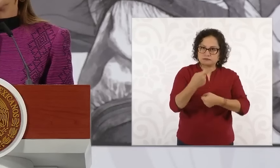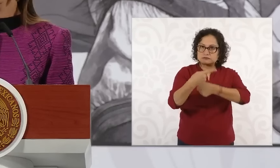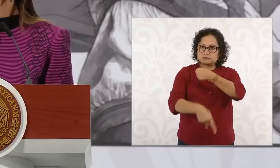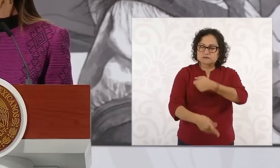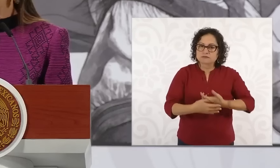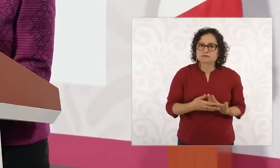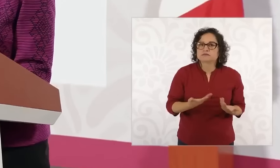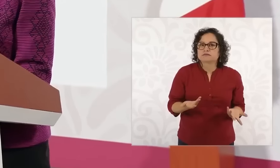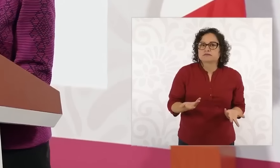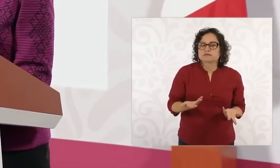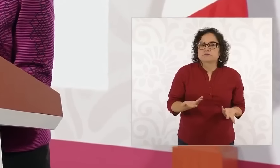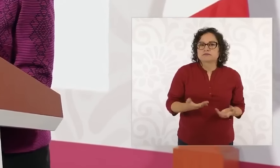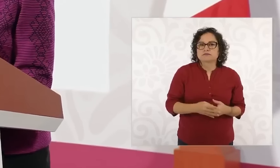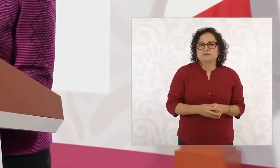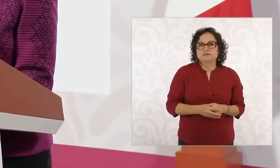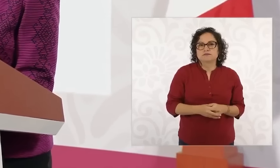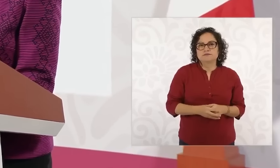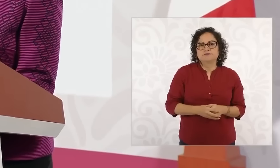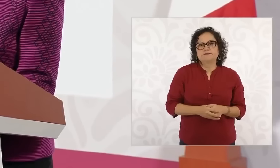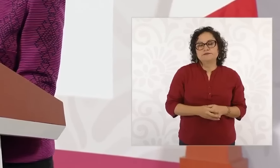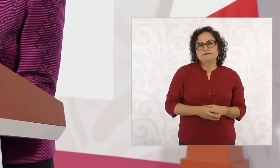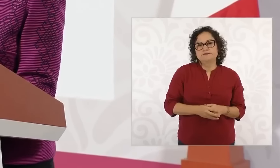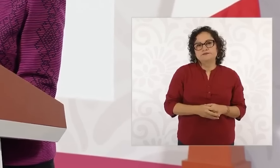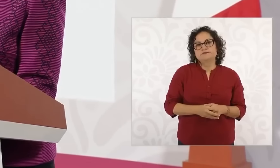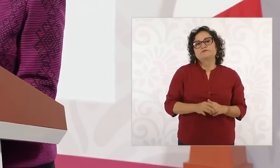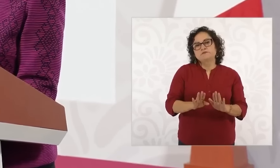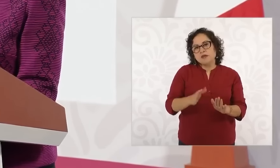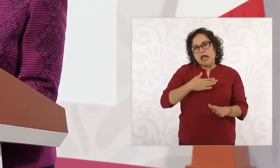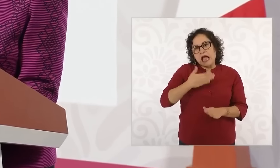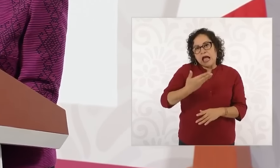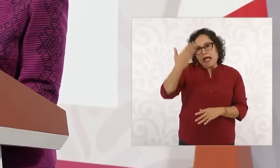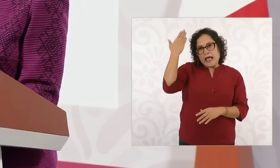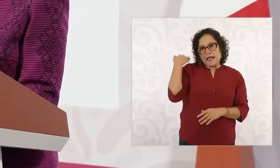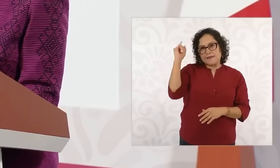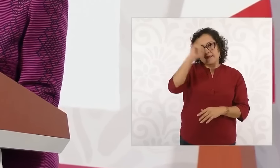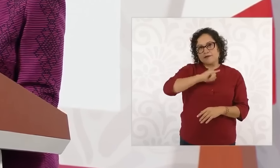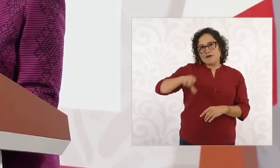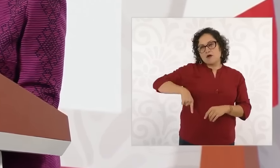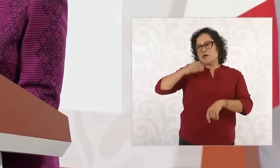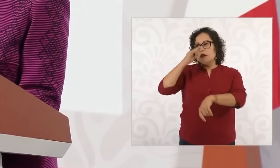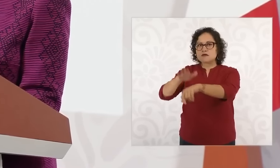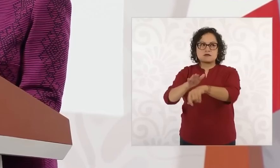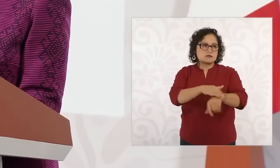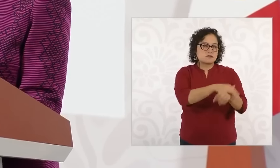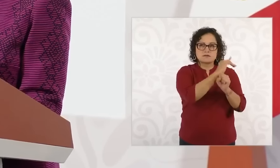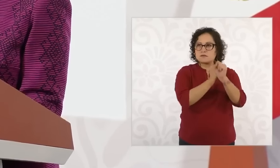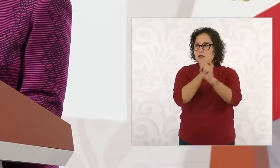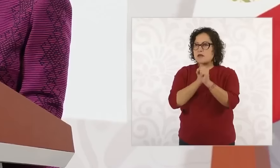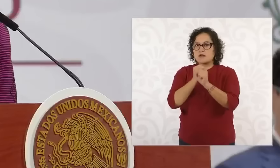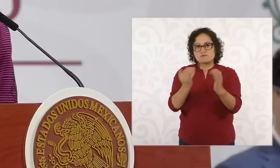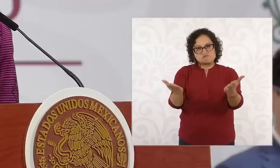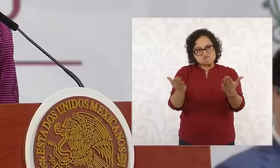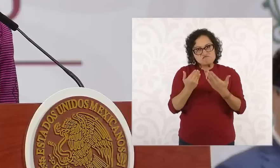Y ahí pues se hicieron en su momento las investigaciones, se llamó a declarar, porque